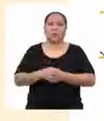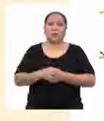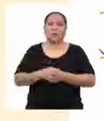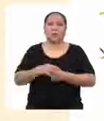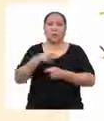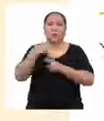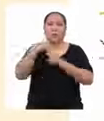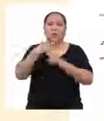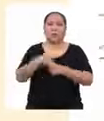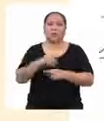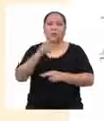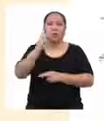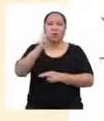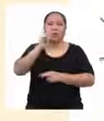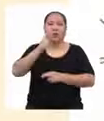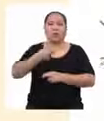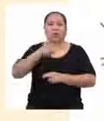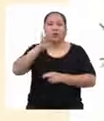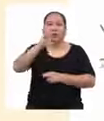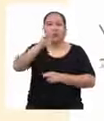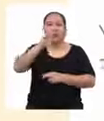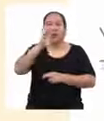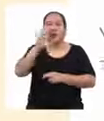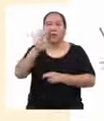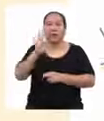como resultado